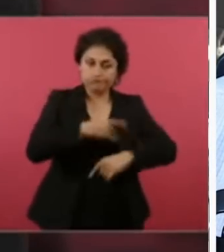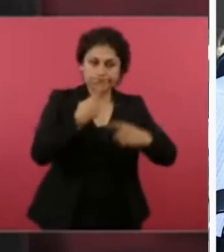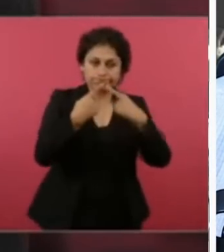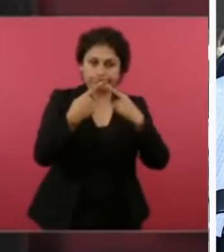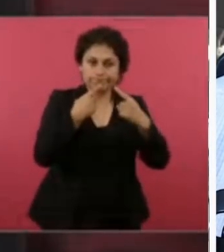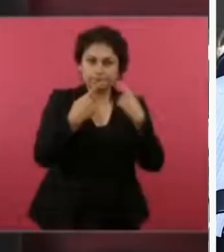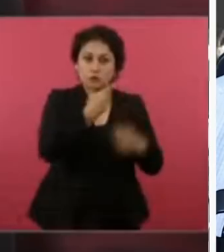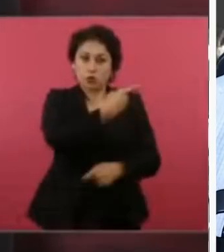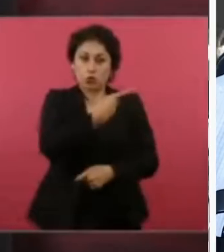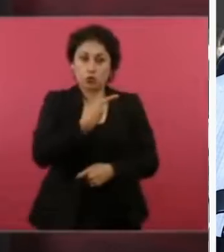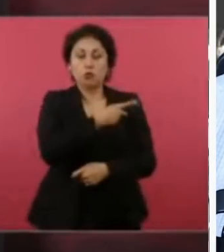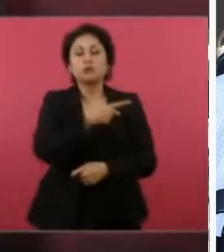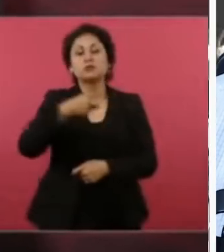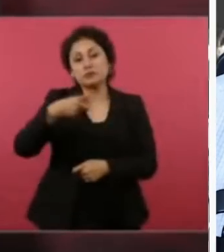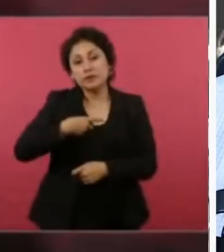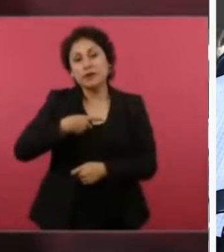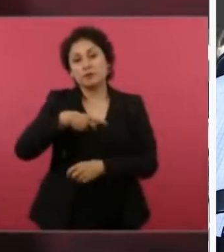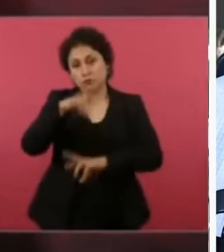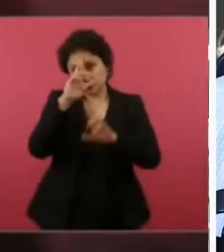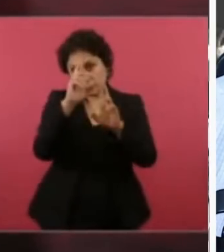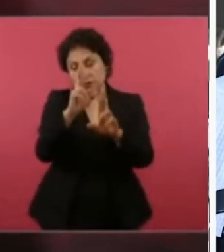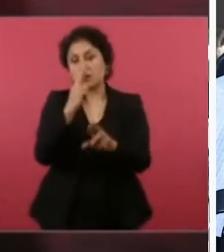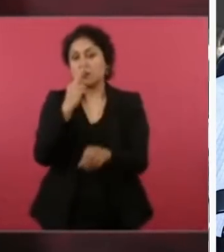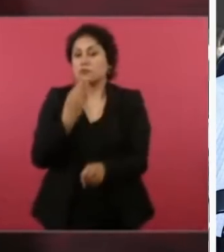con prudencia y responsabilidad.